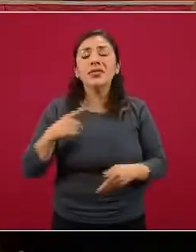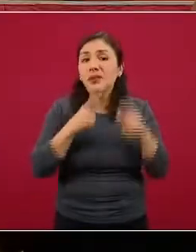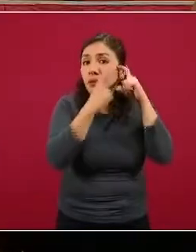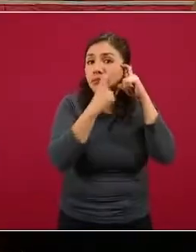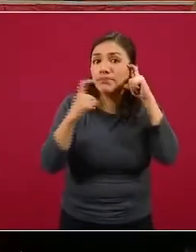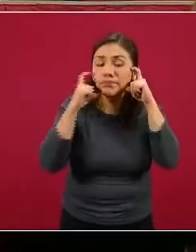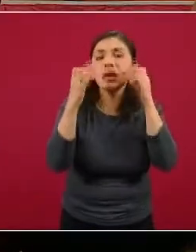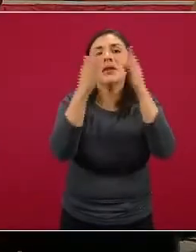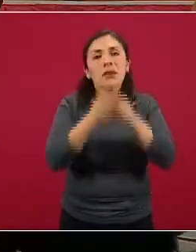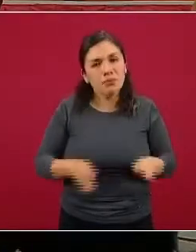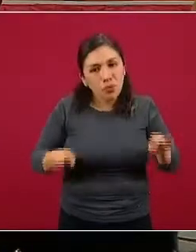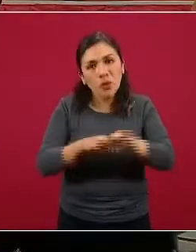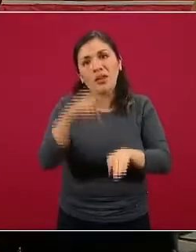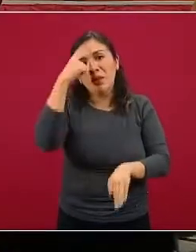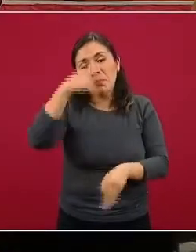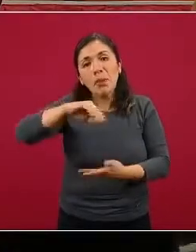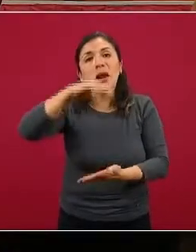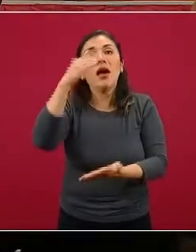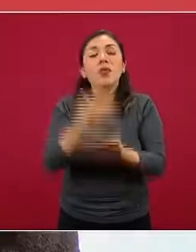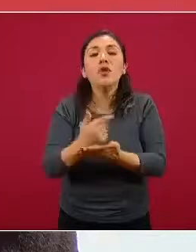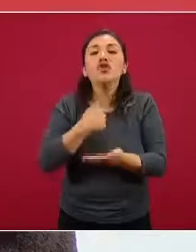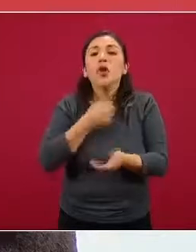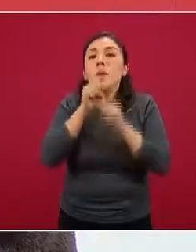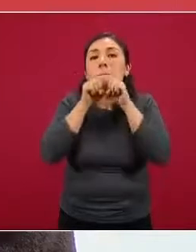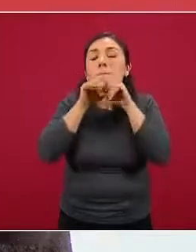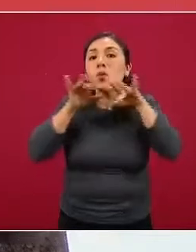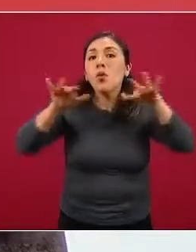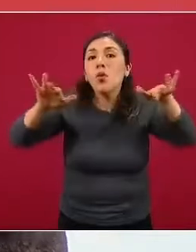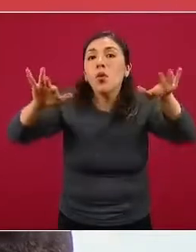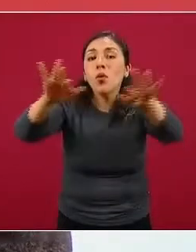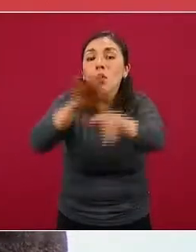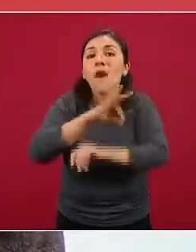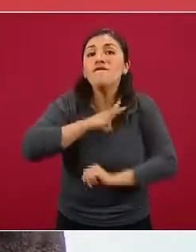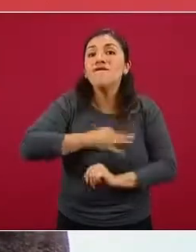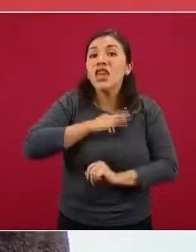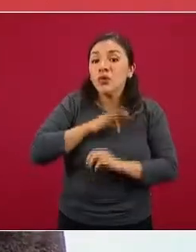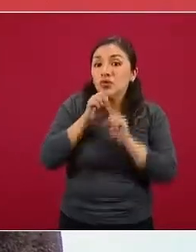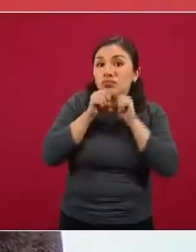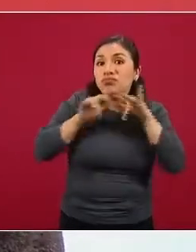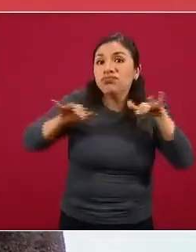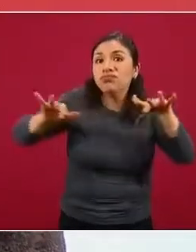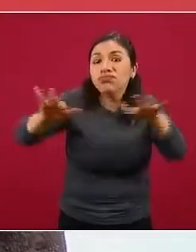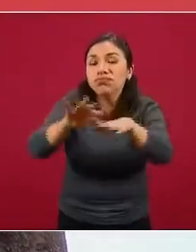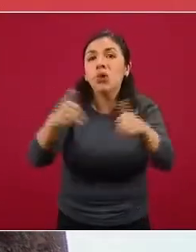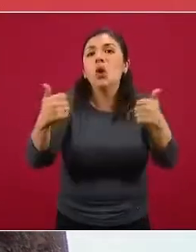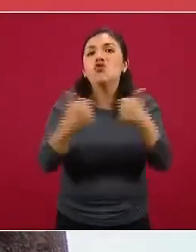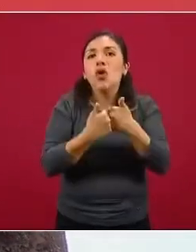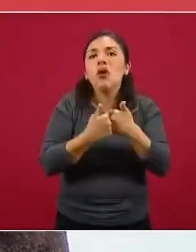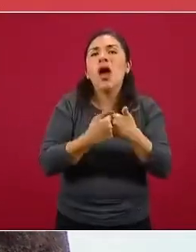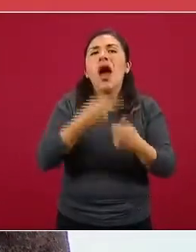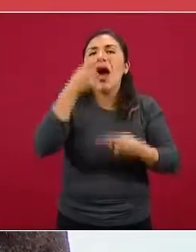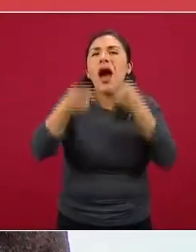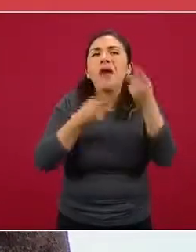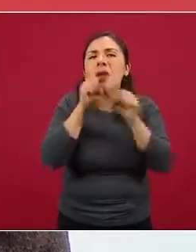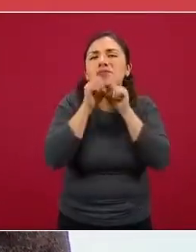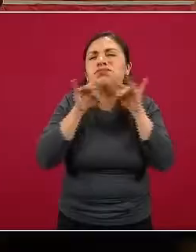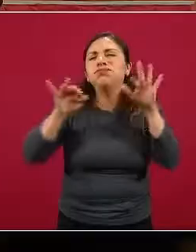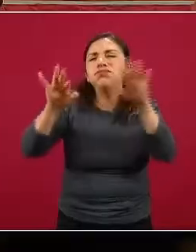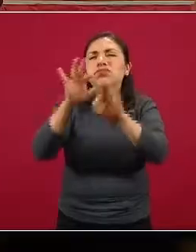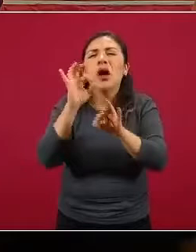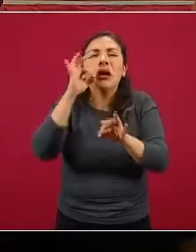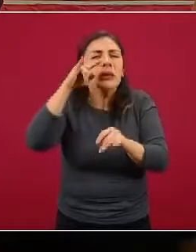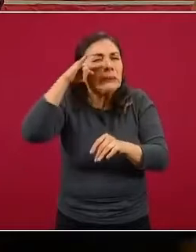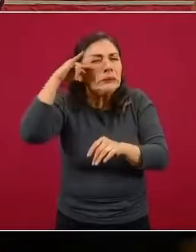es relevante para impedir la salida del virus a través de gotas, gotículas y